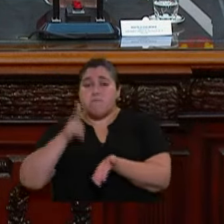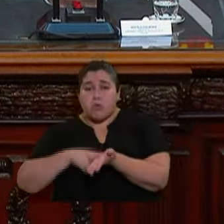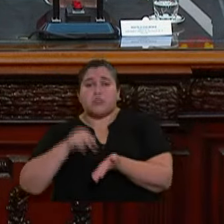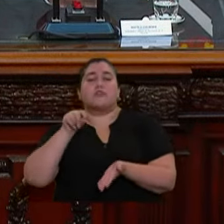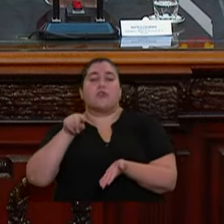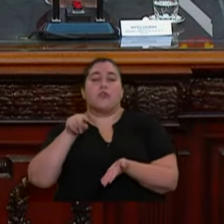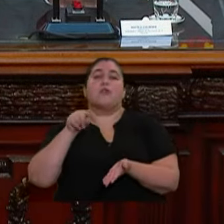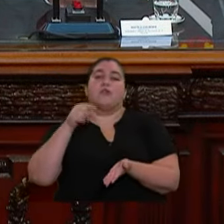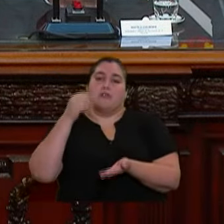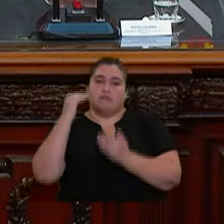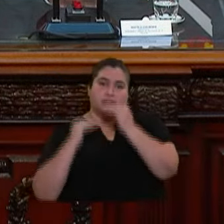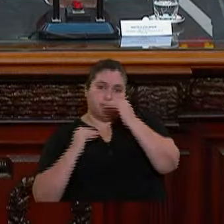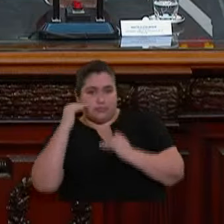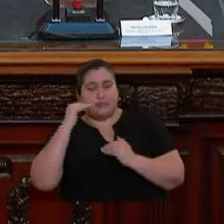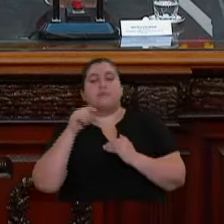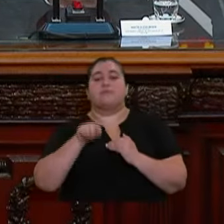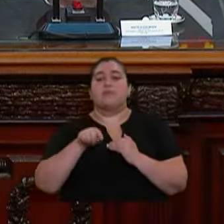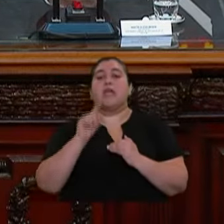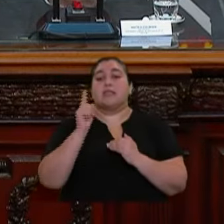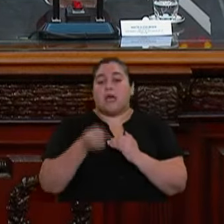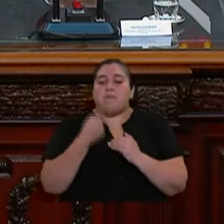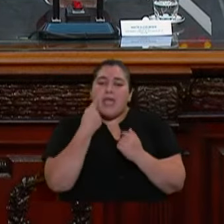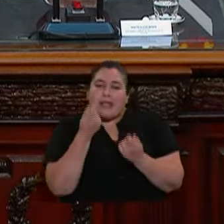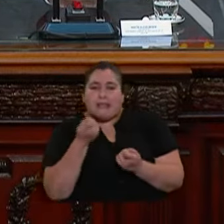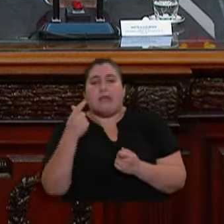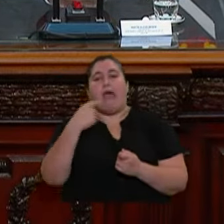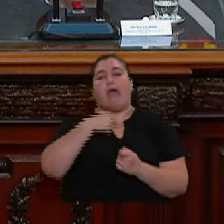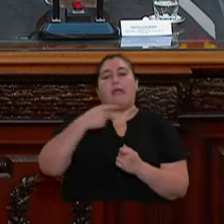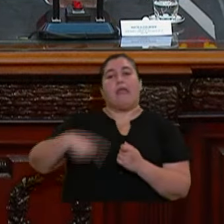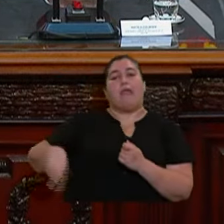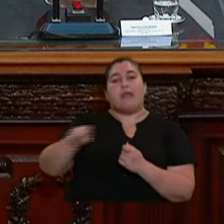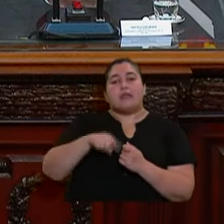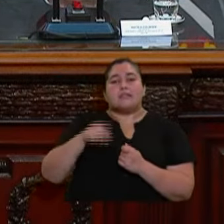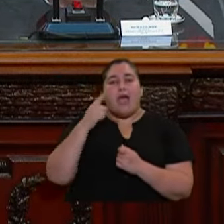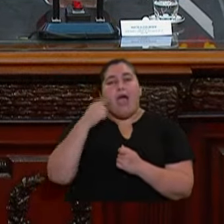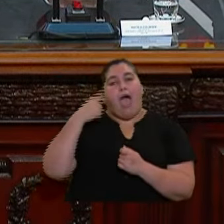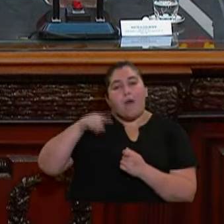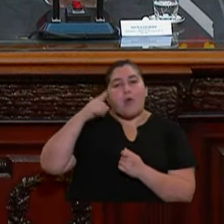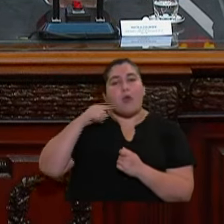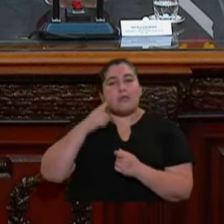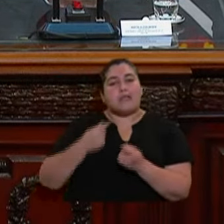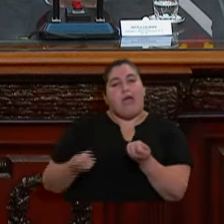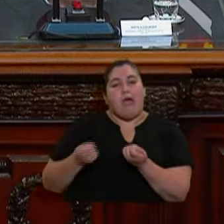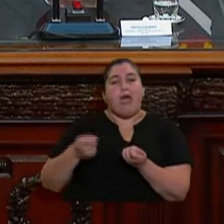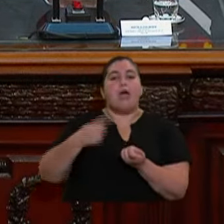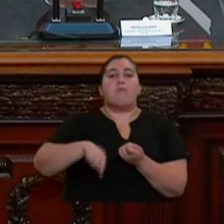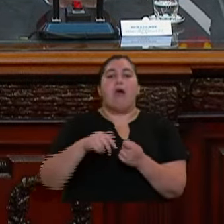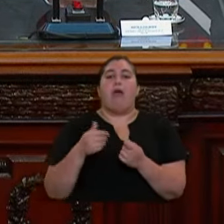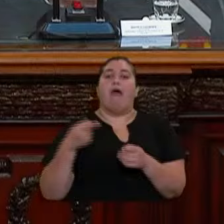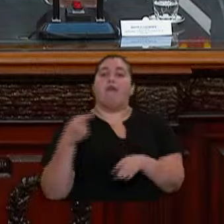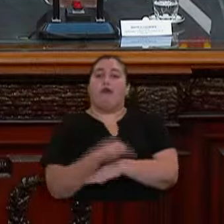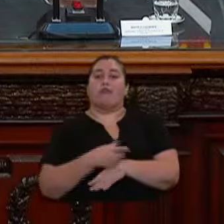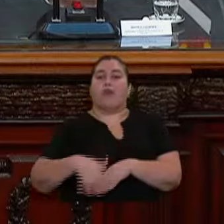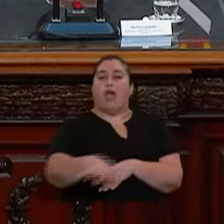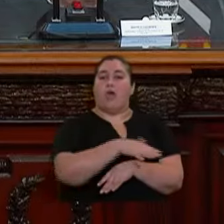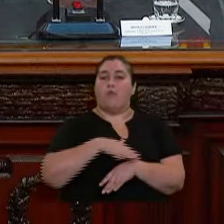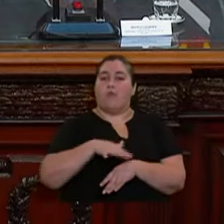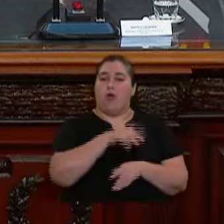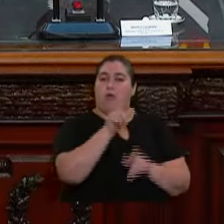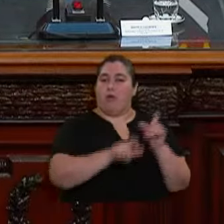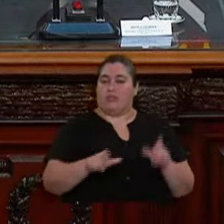acciones vuelan por las nubes pese a los intentos de algunos degenerados fiscales por sabotear el futuro de los argentinos de bien.